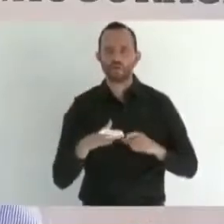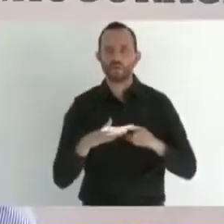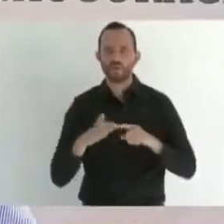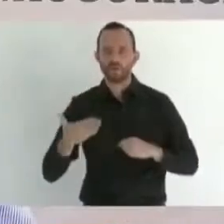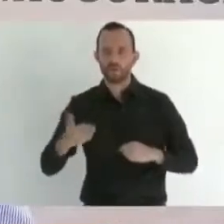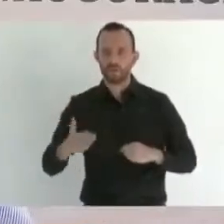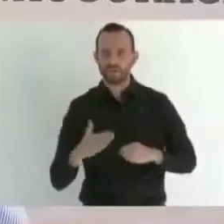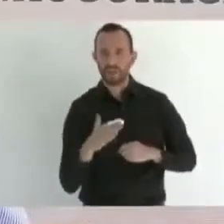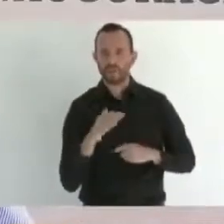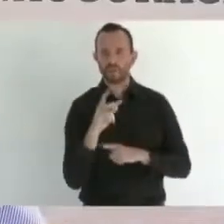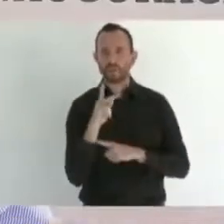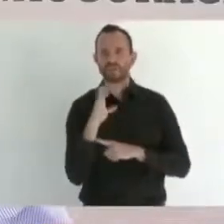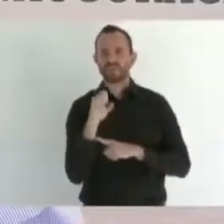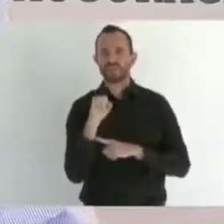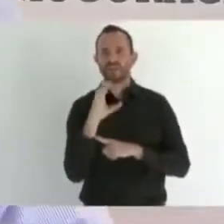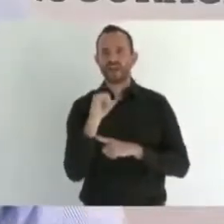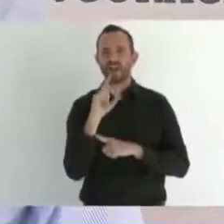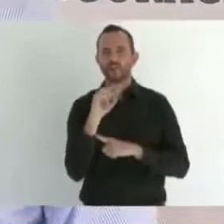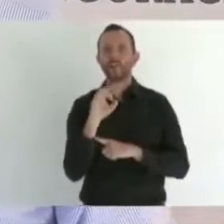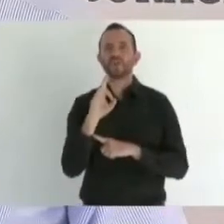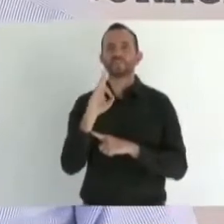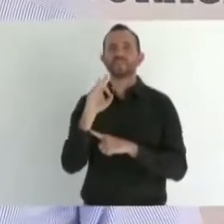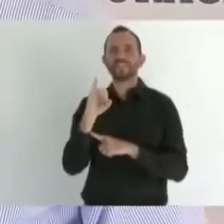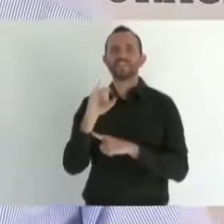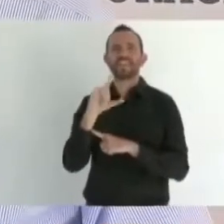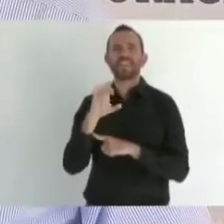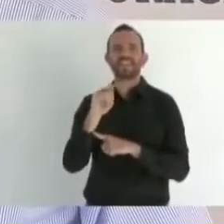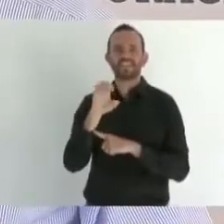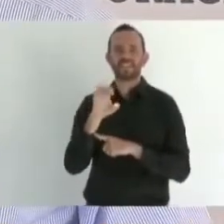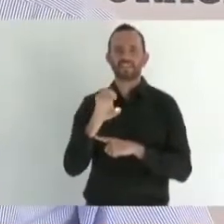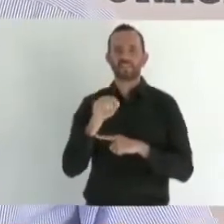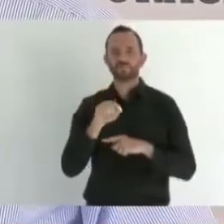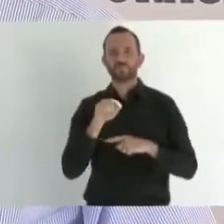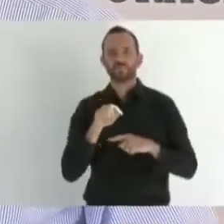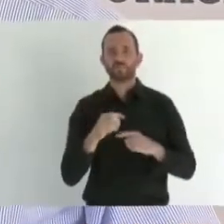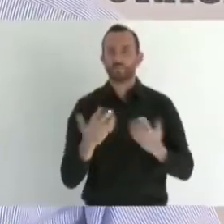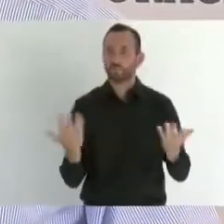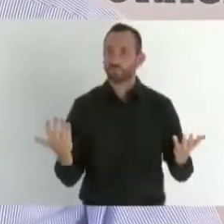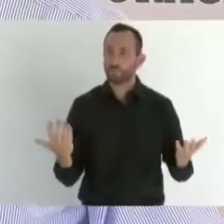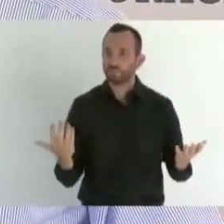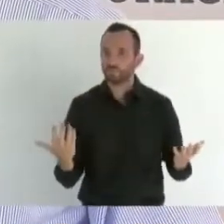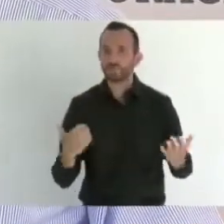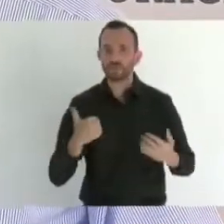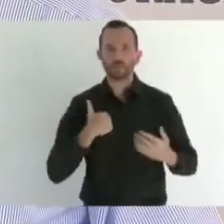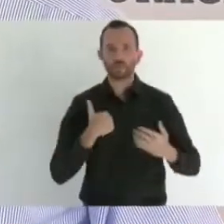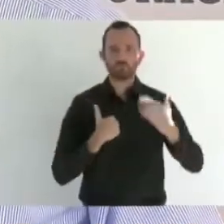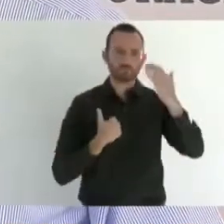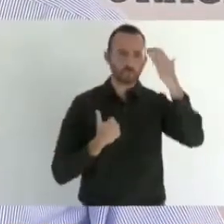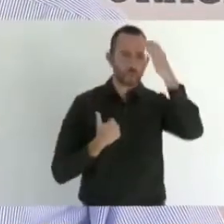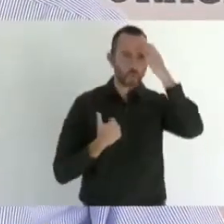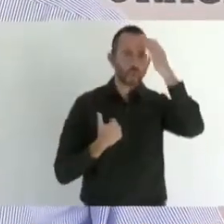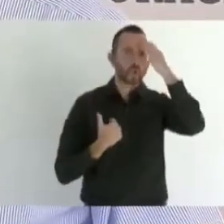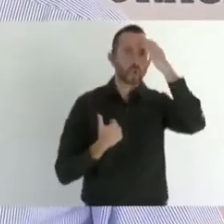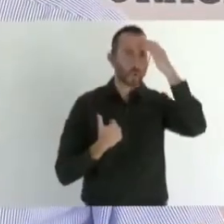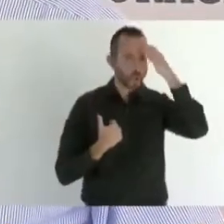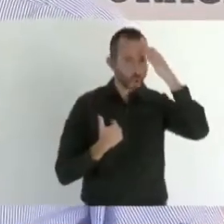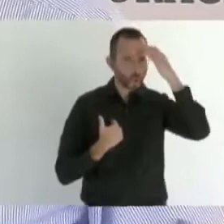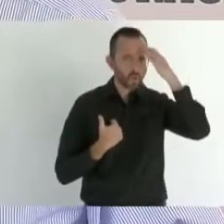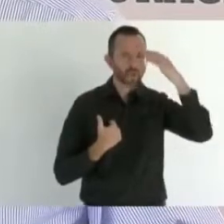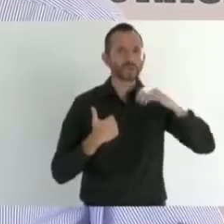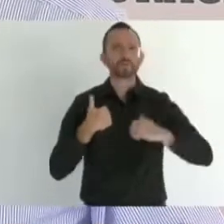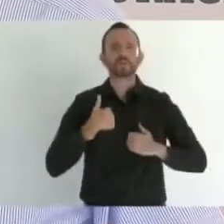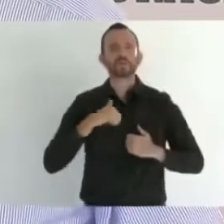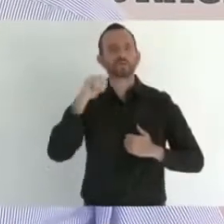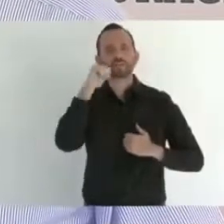pues yo que conozco porque ando por todos lados y siempre recomiendo comer en las fondas y